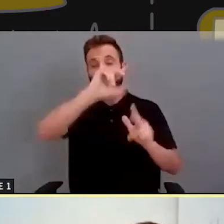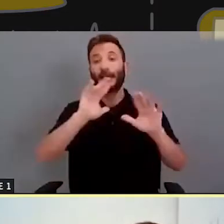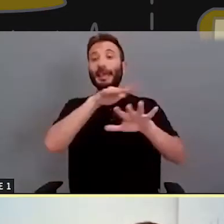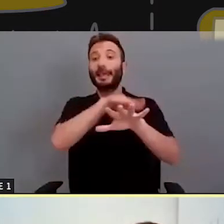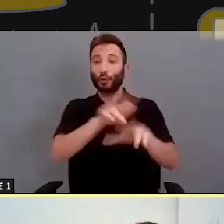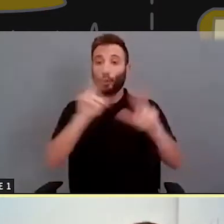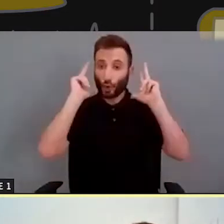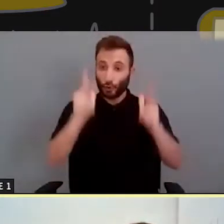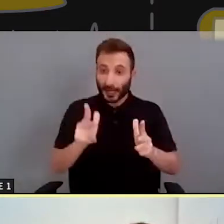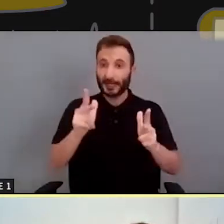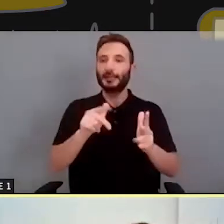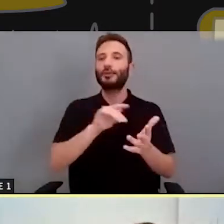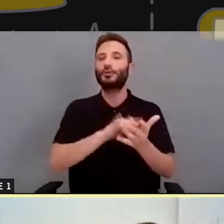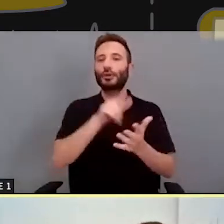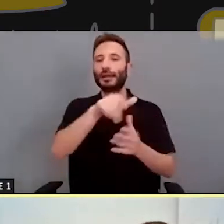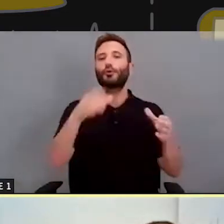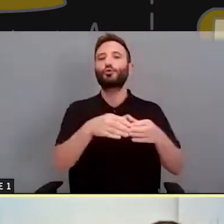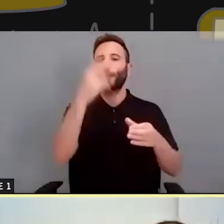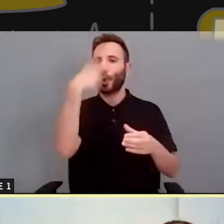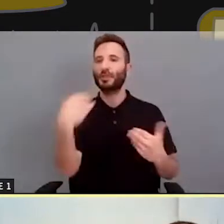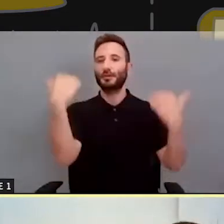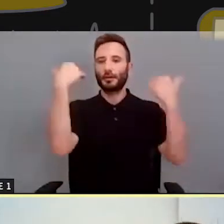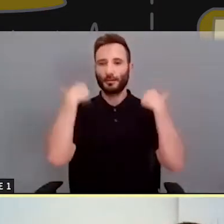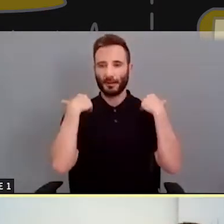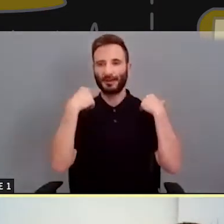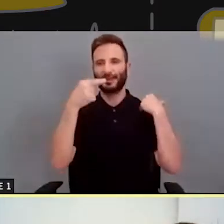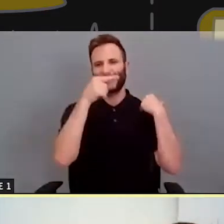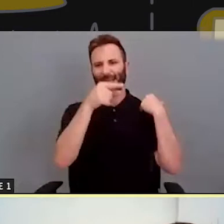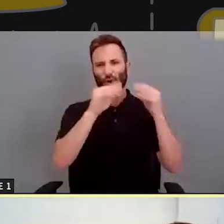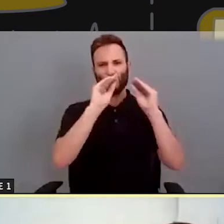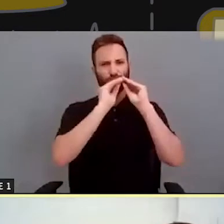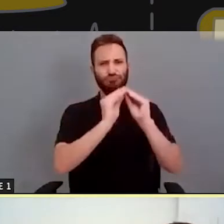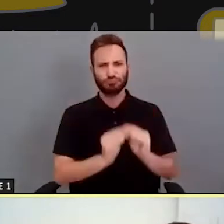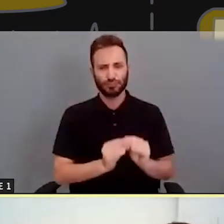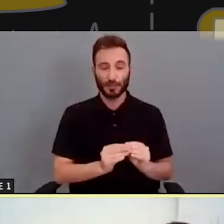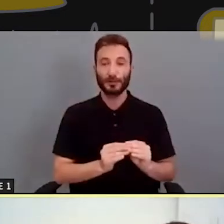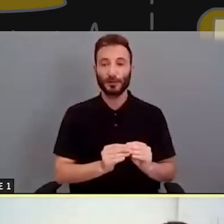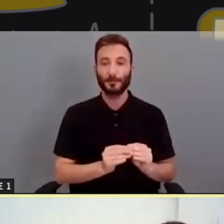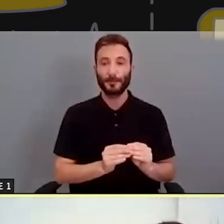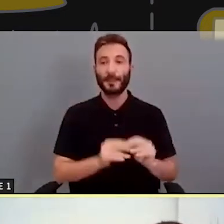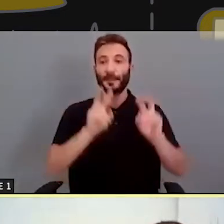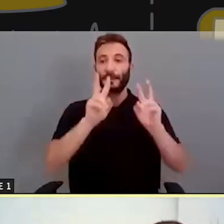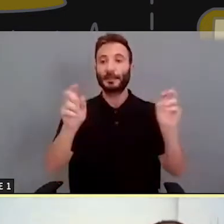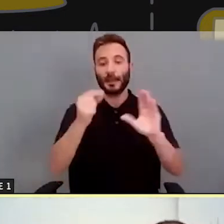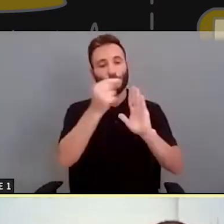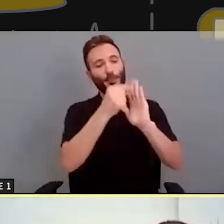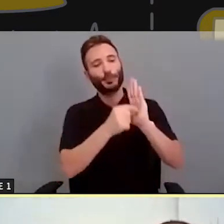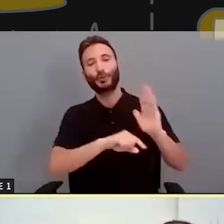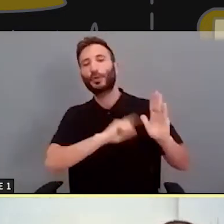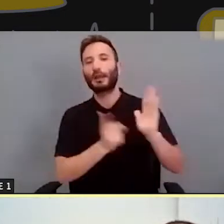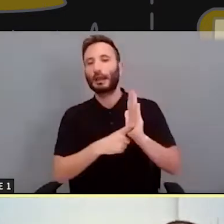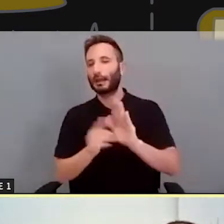gestionados por el Grupo 11, que van mucho más allá de los requisitos legales en los criterios